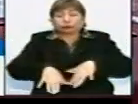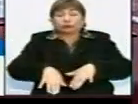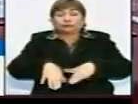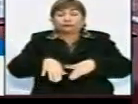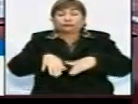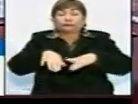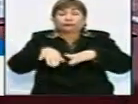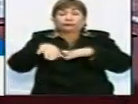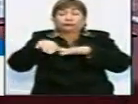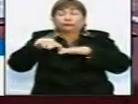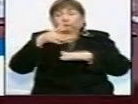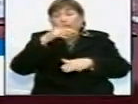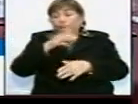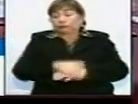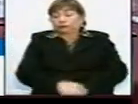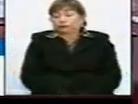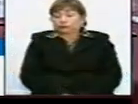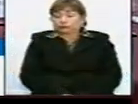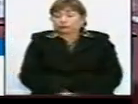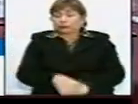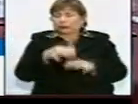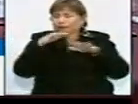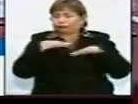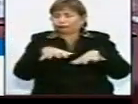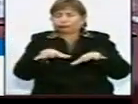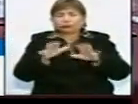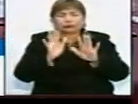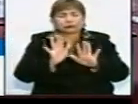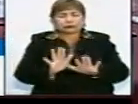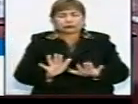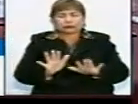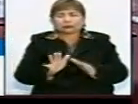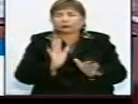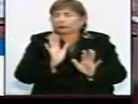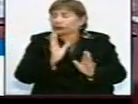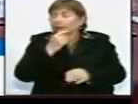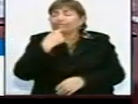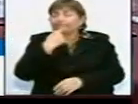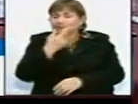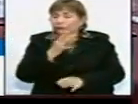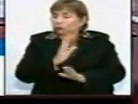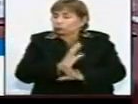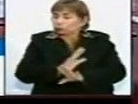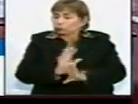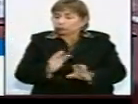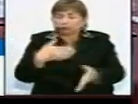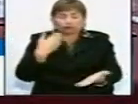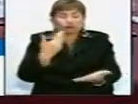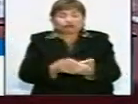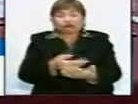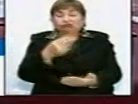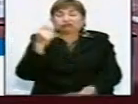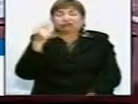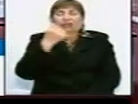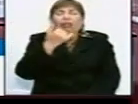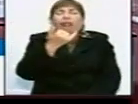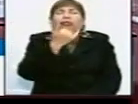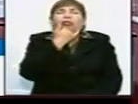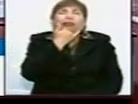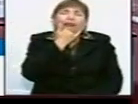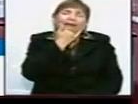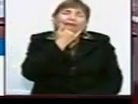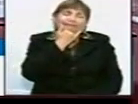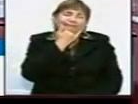pulpo se disipó todo y nosotros dijimos y así se disipa ya no llega piura y nos equivocamos